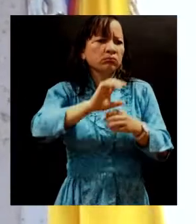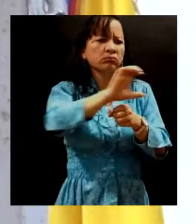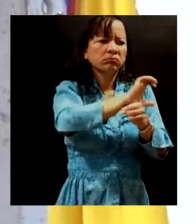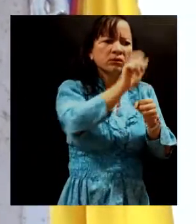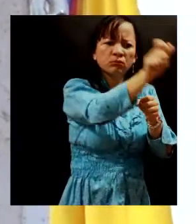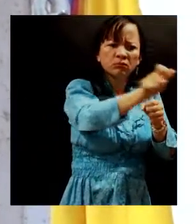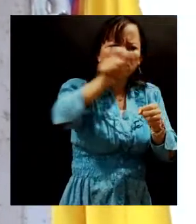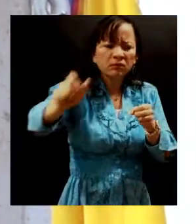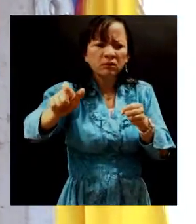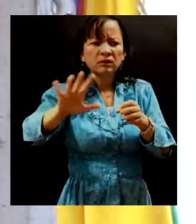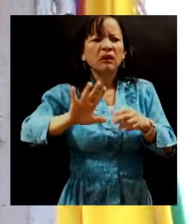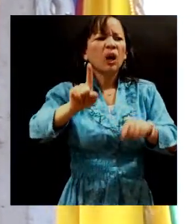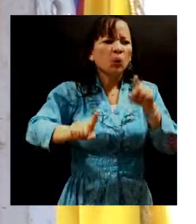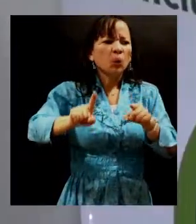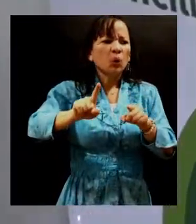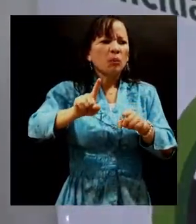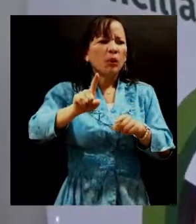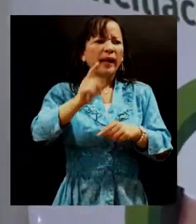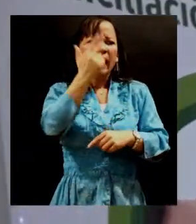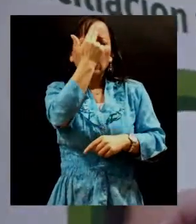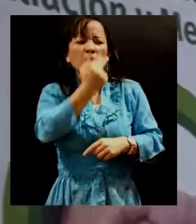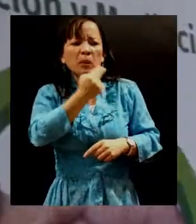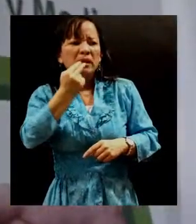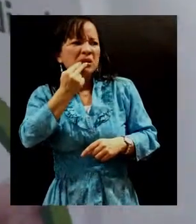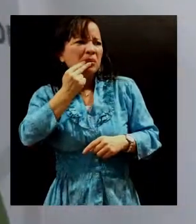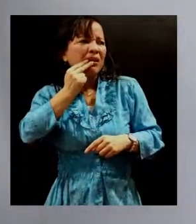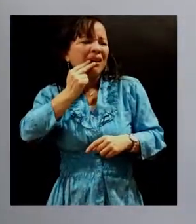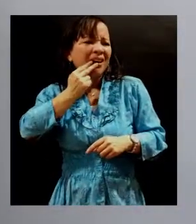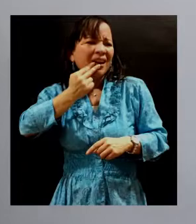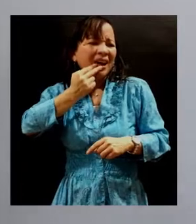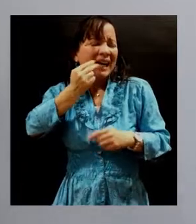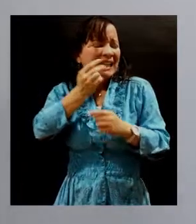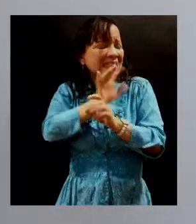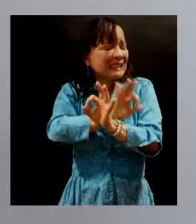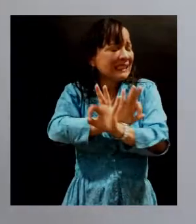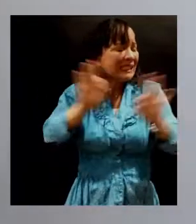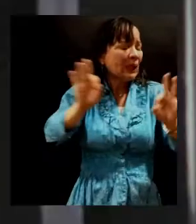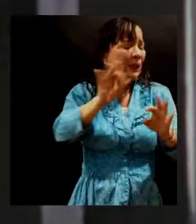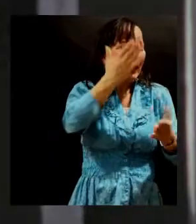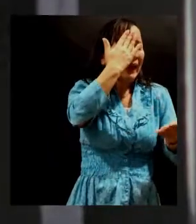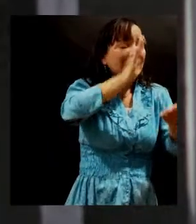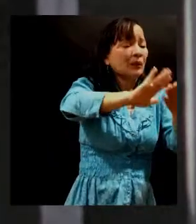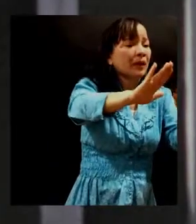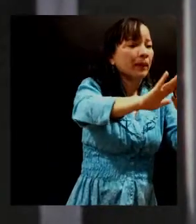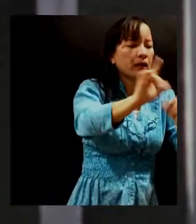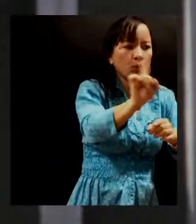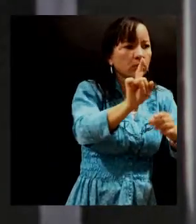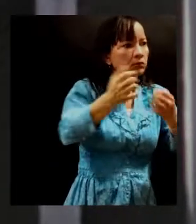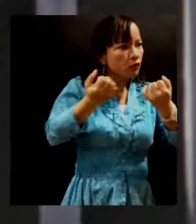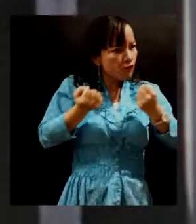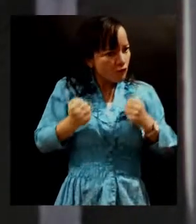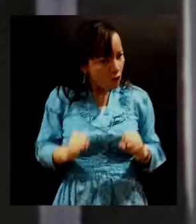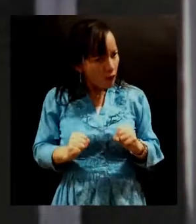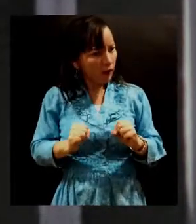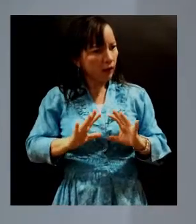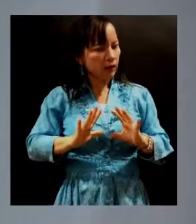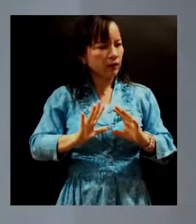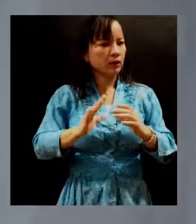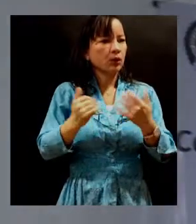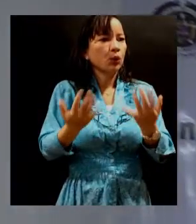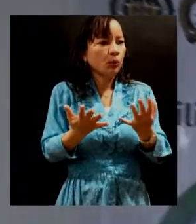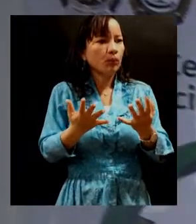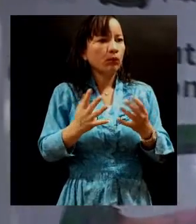los ciudadanos. Se ha venido perdiendo la fuerza de la palabra y yo creo que eso es lo que hay que